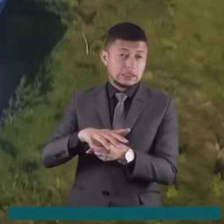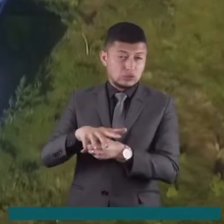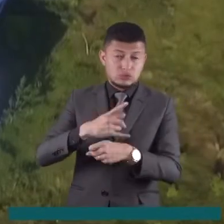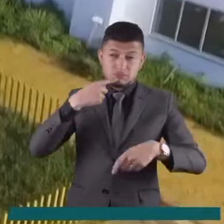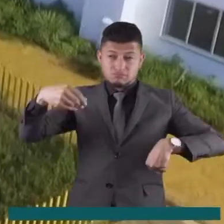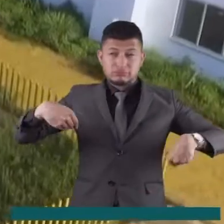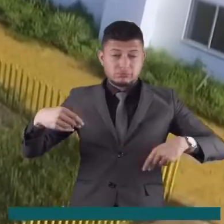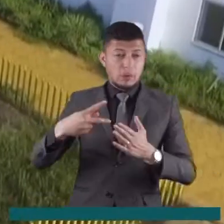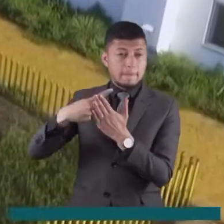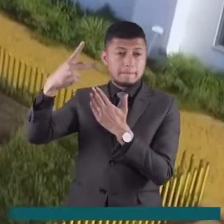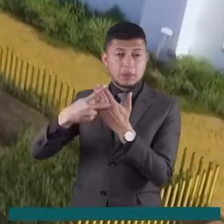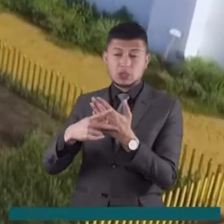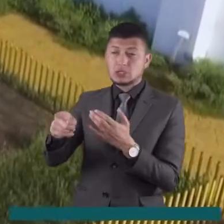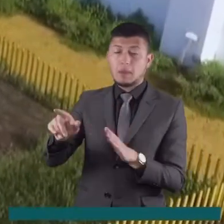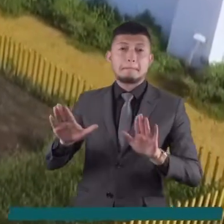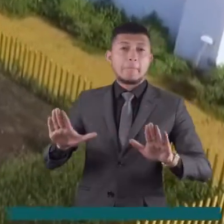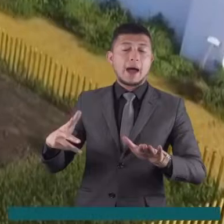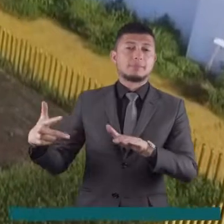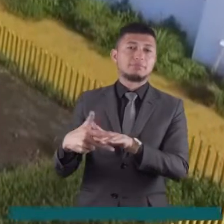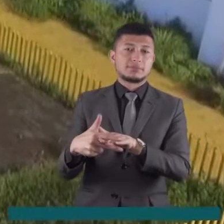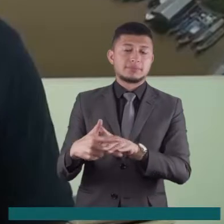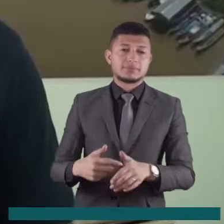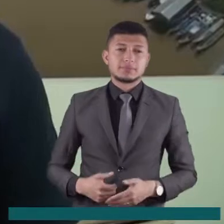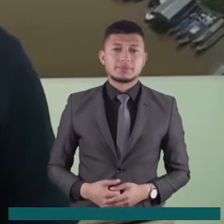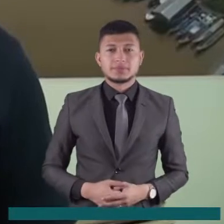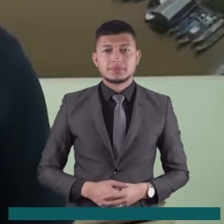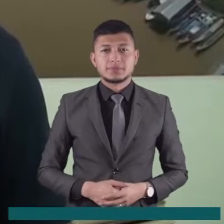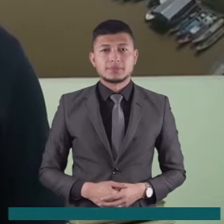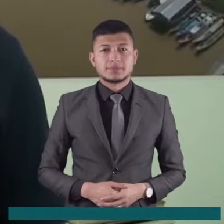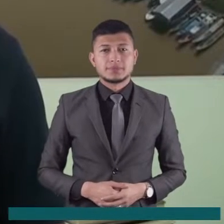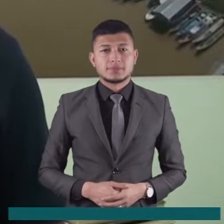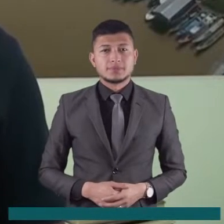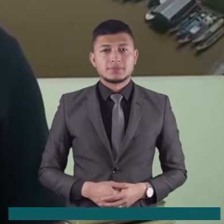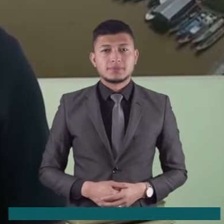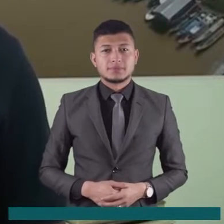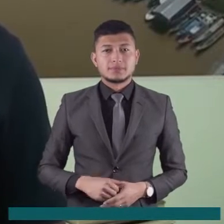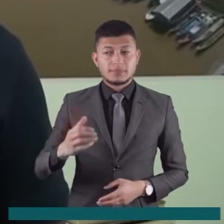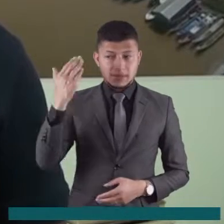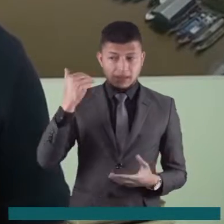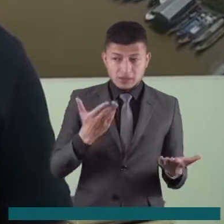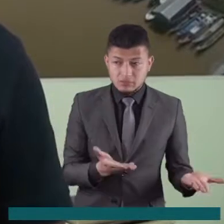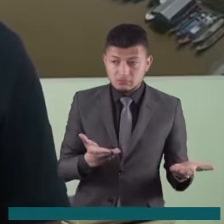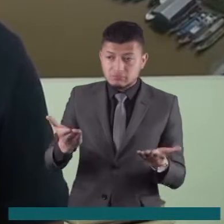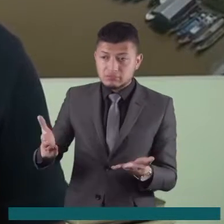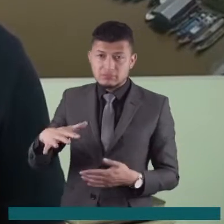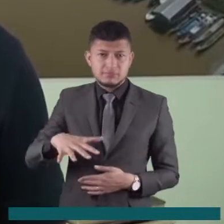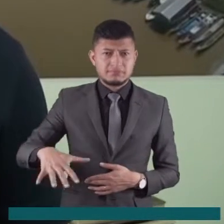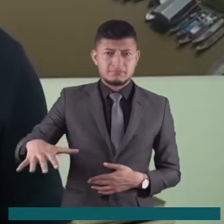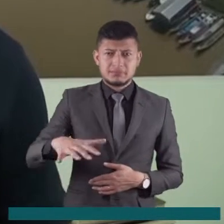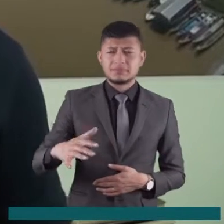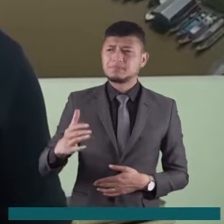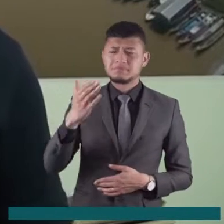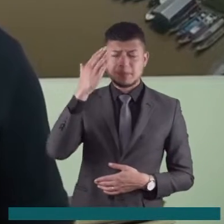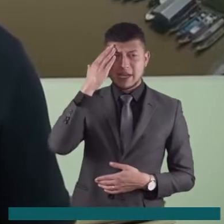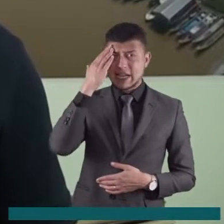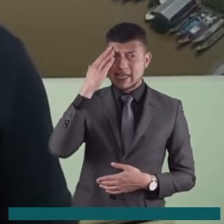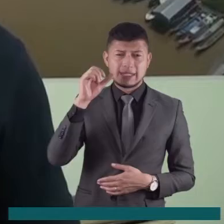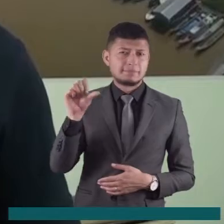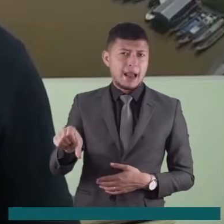de presunta corrupción en el proyecto, este se paralizó. El CINER se recibió en un estado bastante